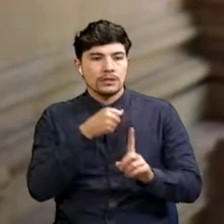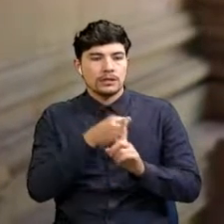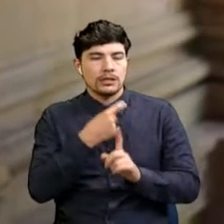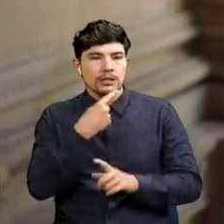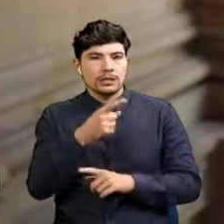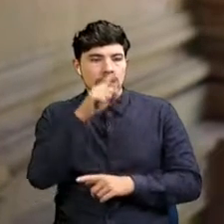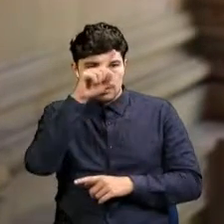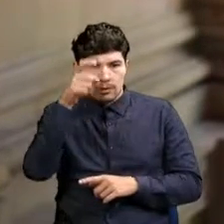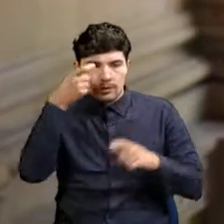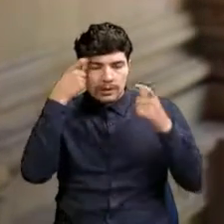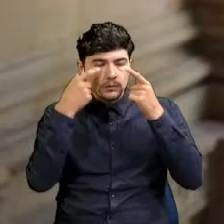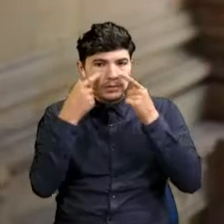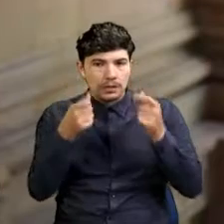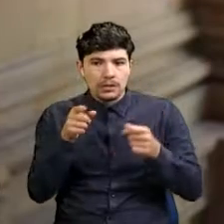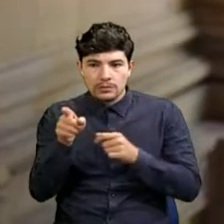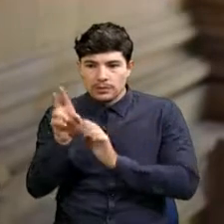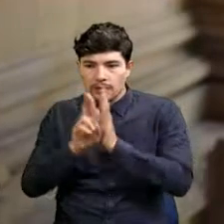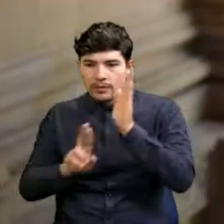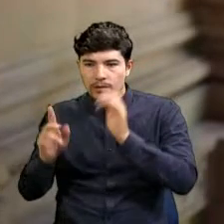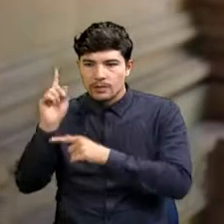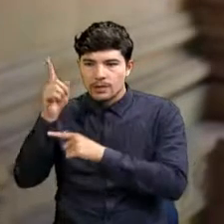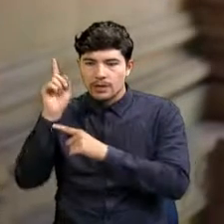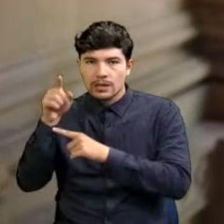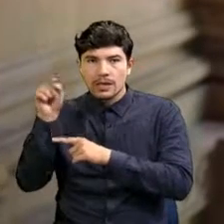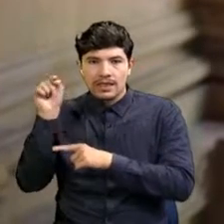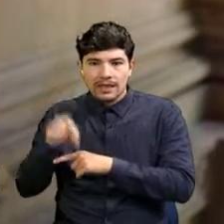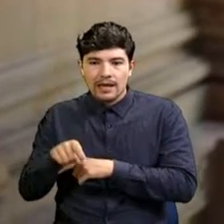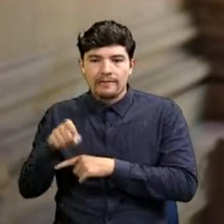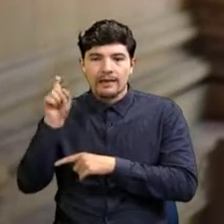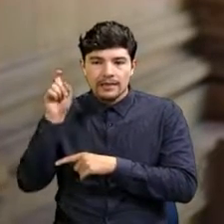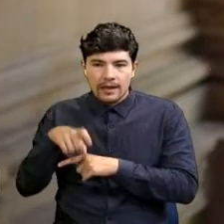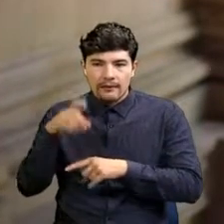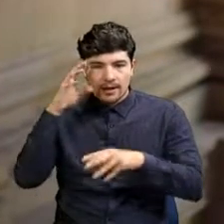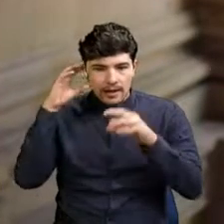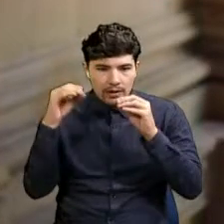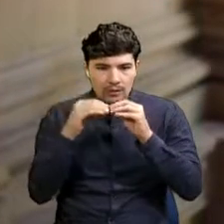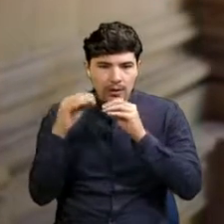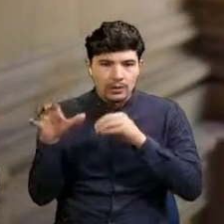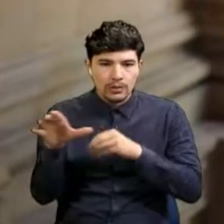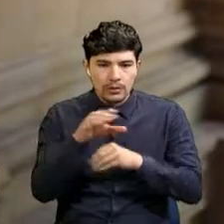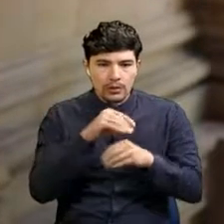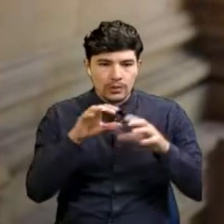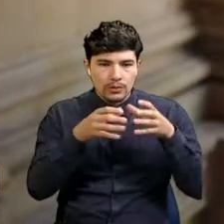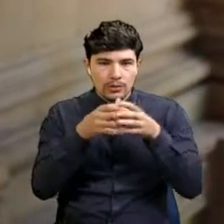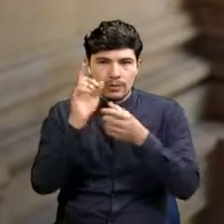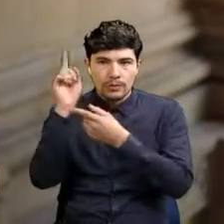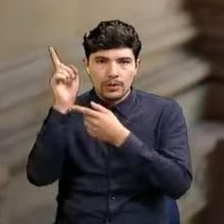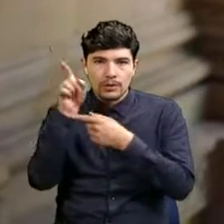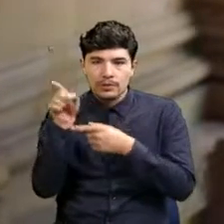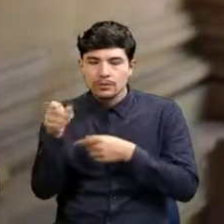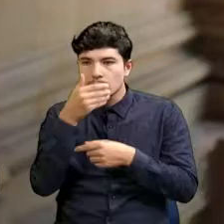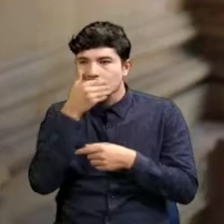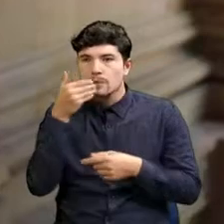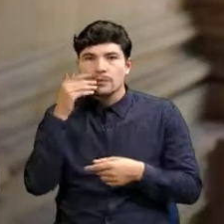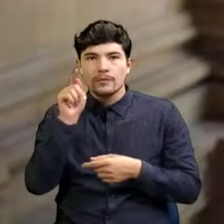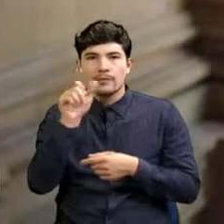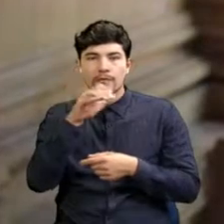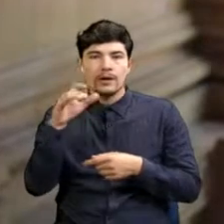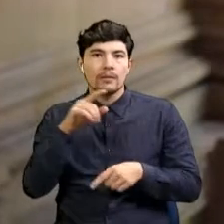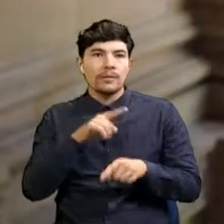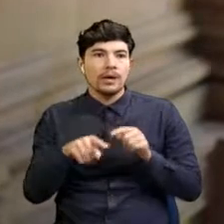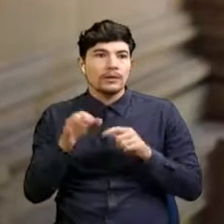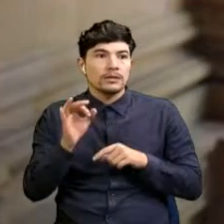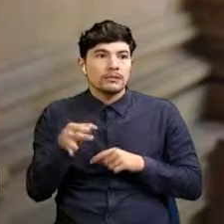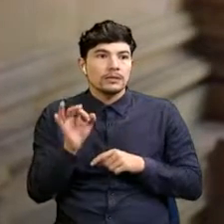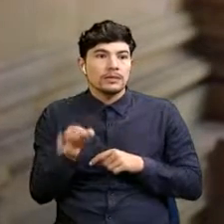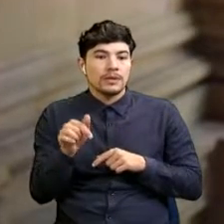gobierno Santos que esta reforma política tenía que haber sido concertada por los partidos, más no con las FARC. Y lamentablemente, como siempre, como